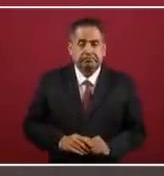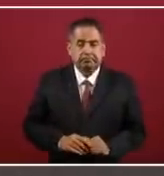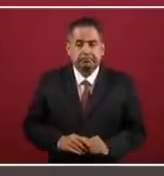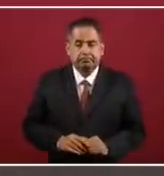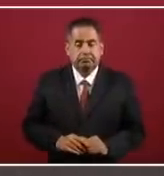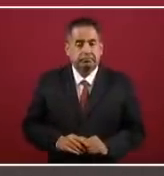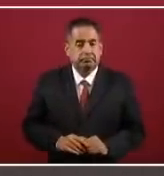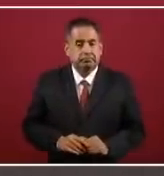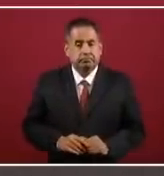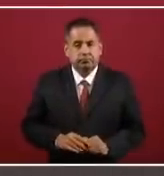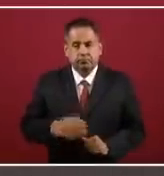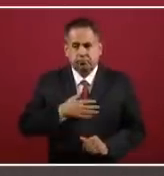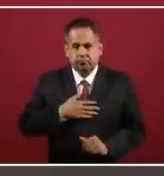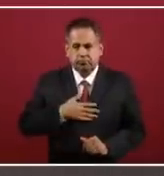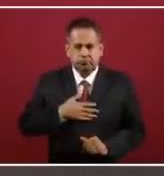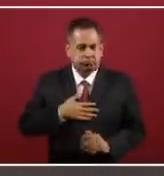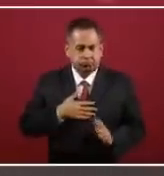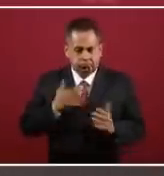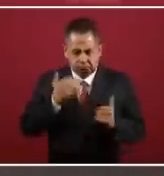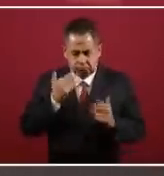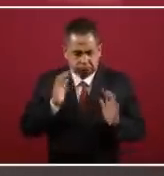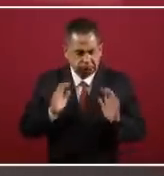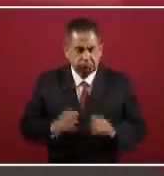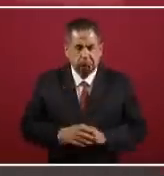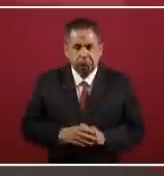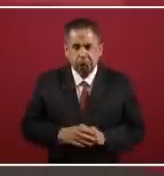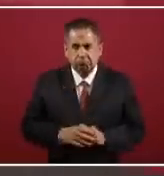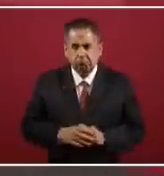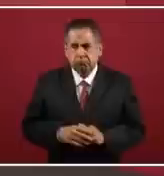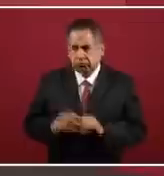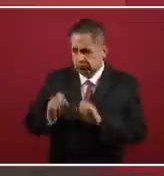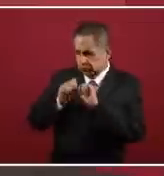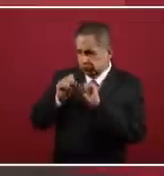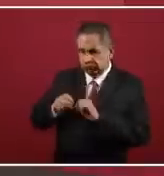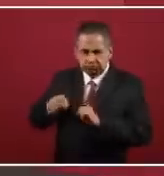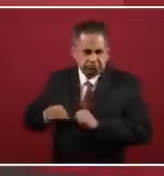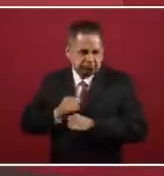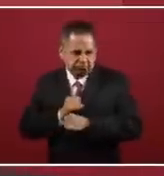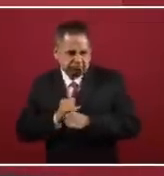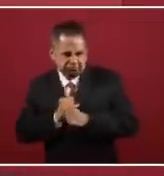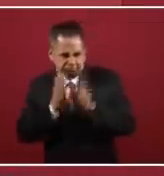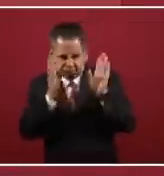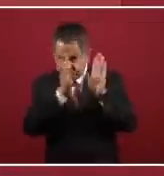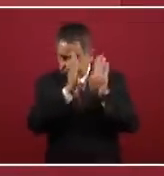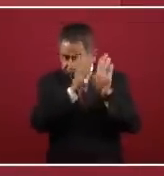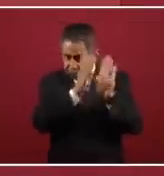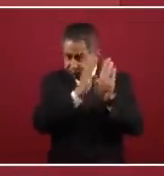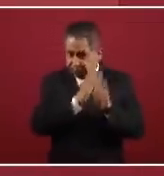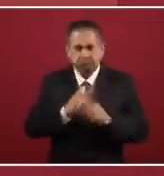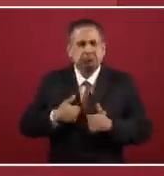Yo no tengo este sistema de espionaje, ya se